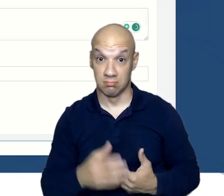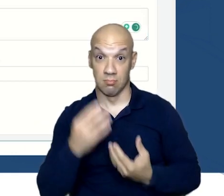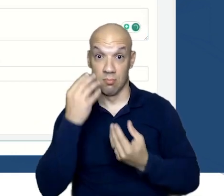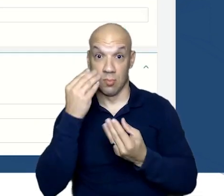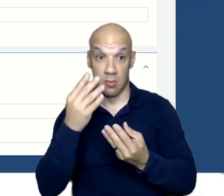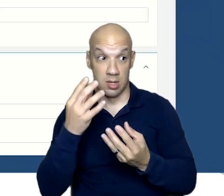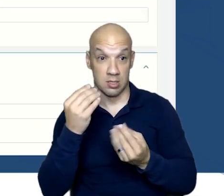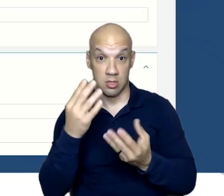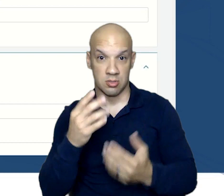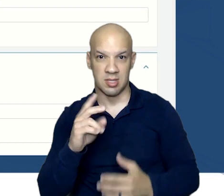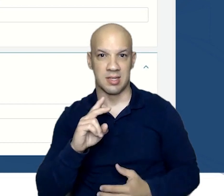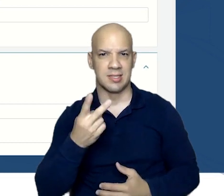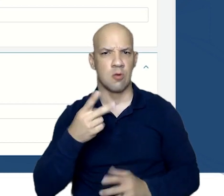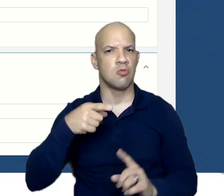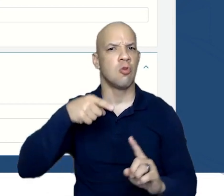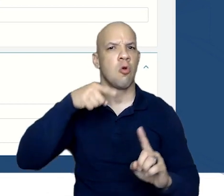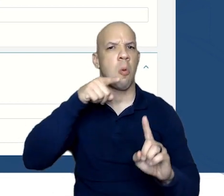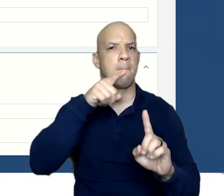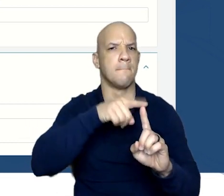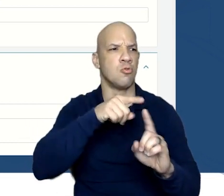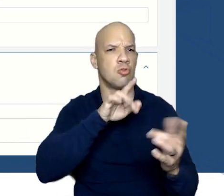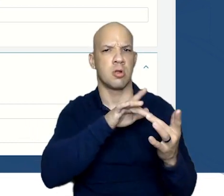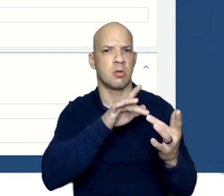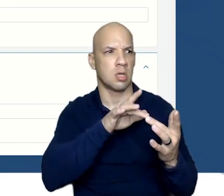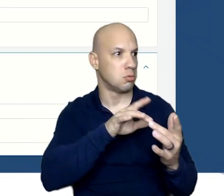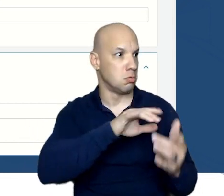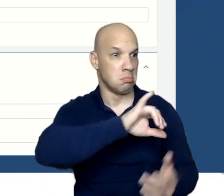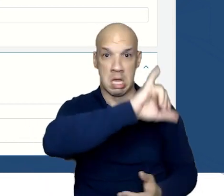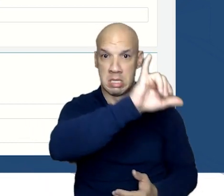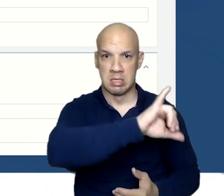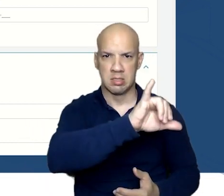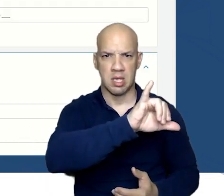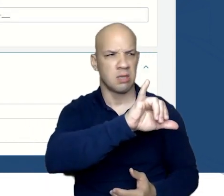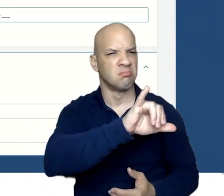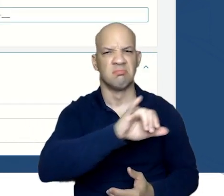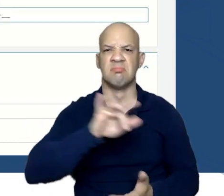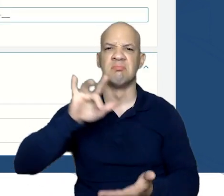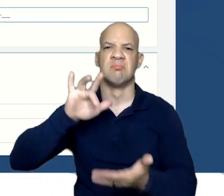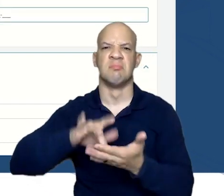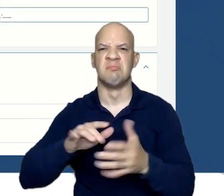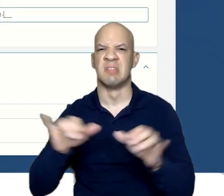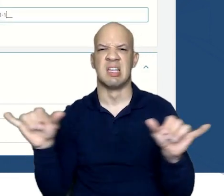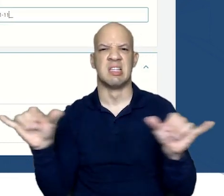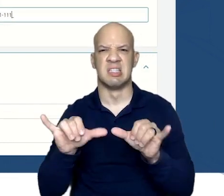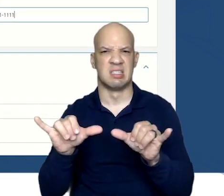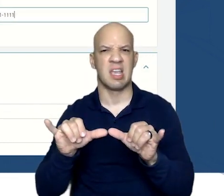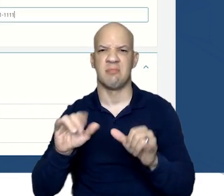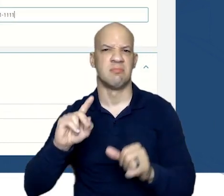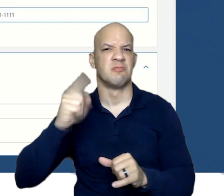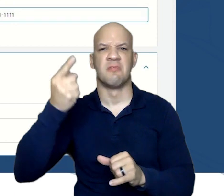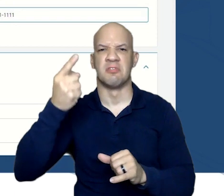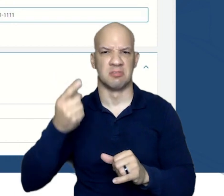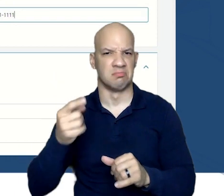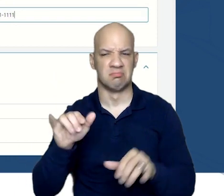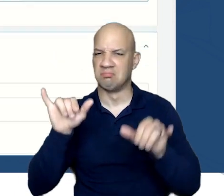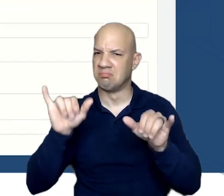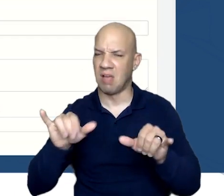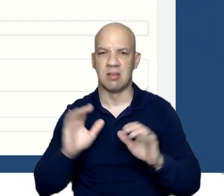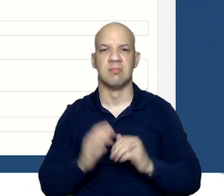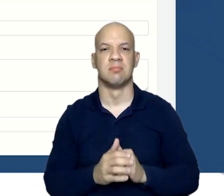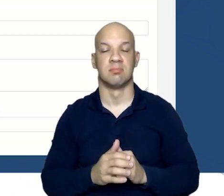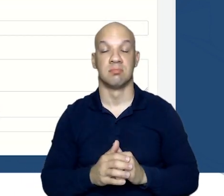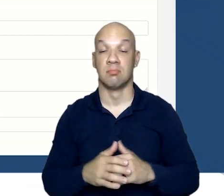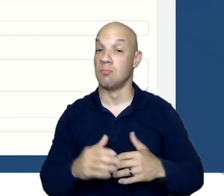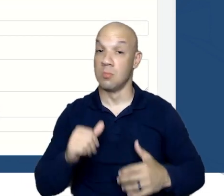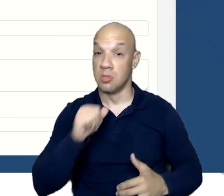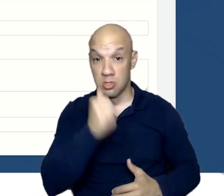Si la información del segundo punto de contacto es igual al primero, podrá hacer clic en Igual que el contacto primario.